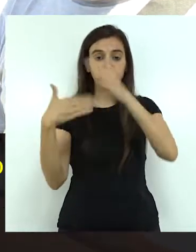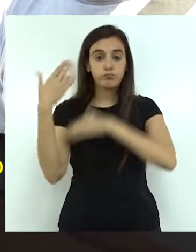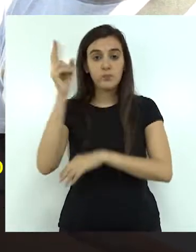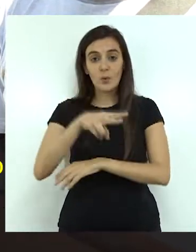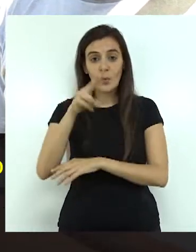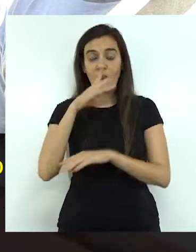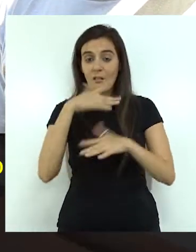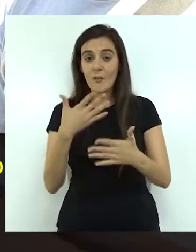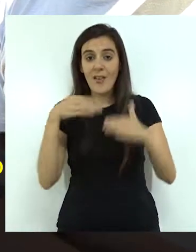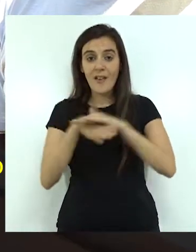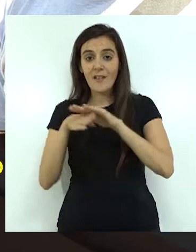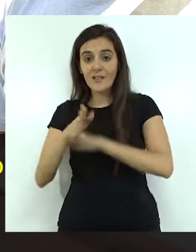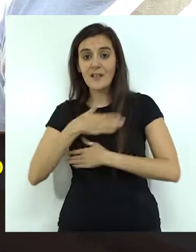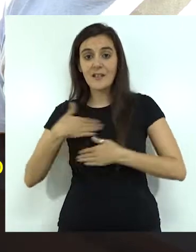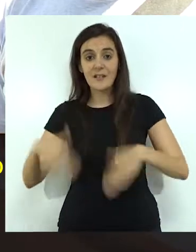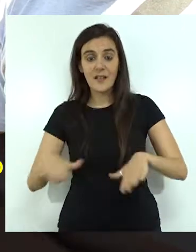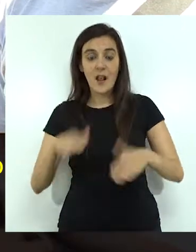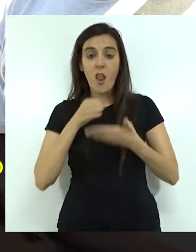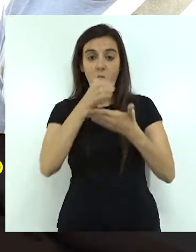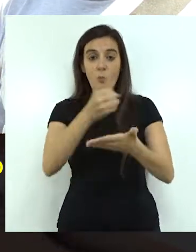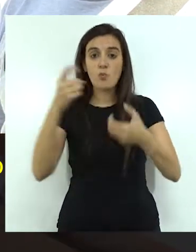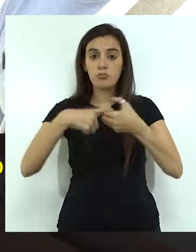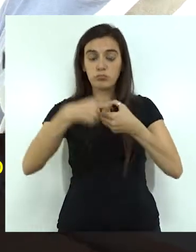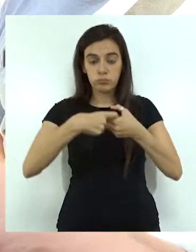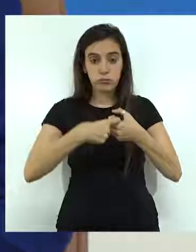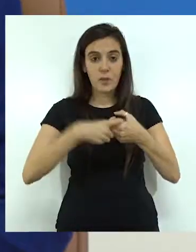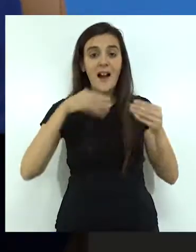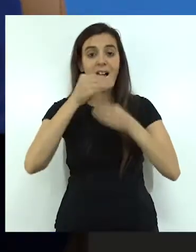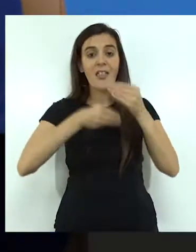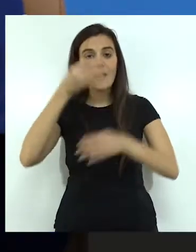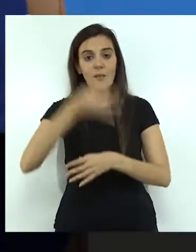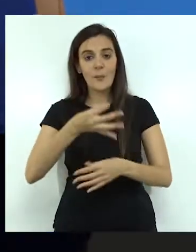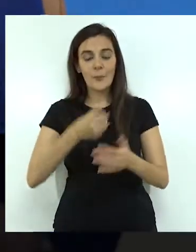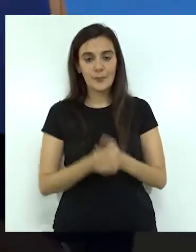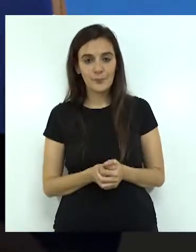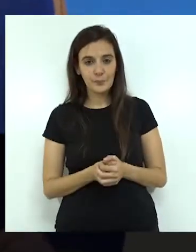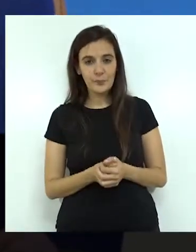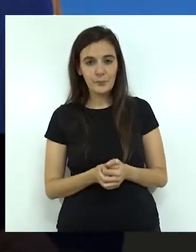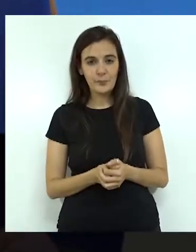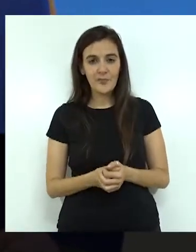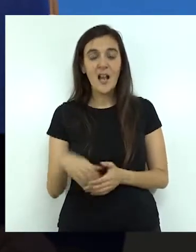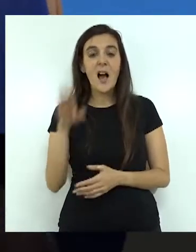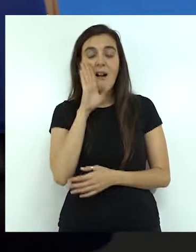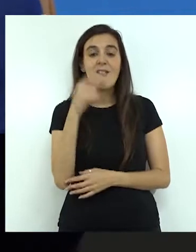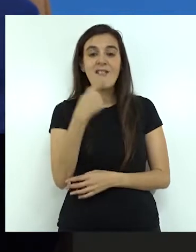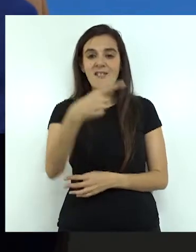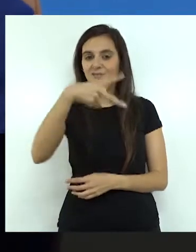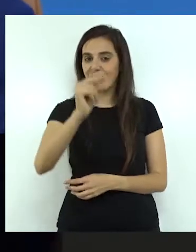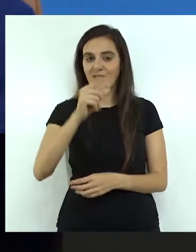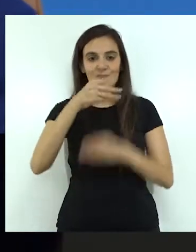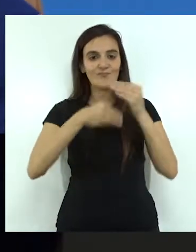quiera entrar que pase por la bolsa de trabajo es lo que tenemos que hacer ahora mismo eso ya le puedo garantizar que no es decir